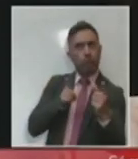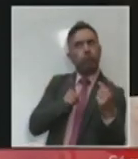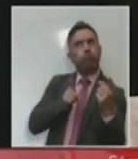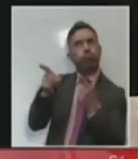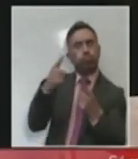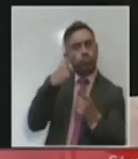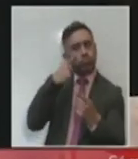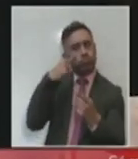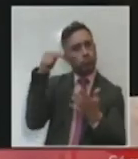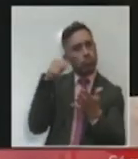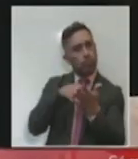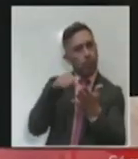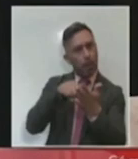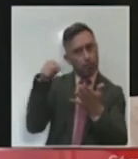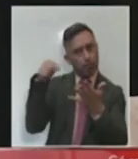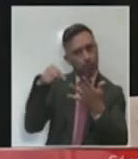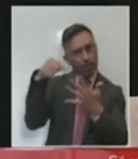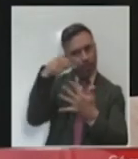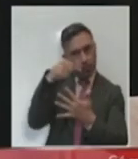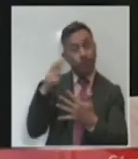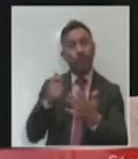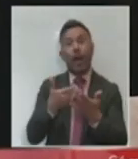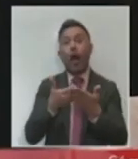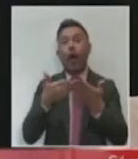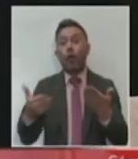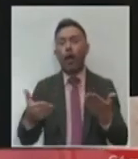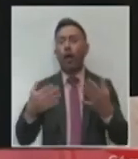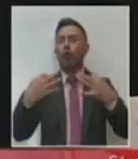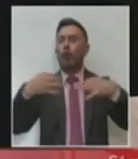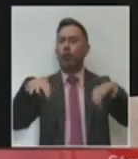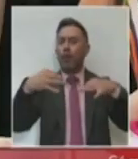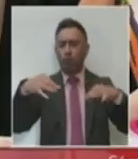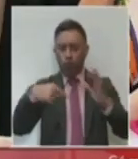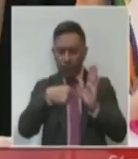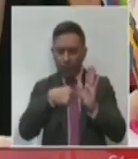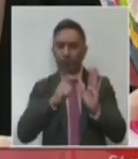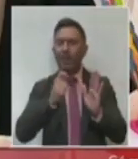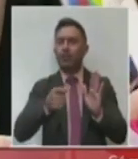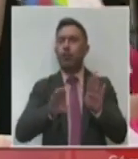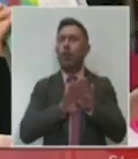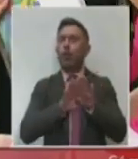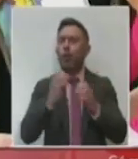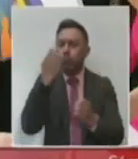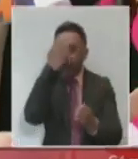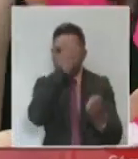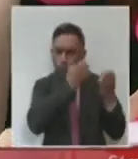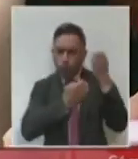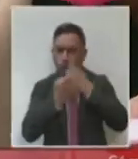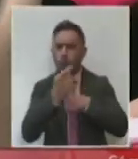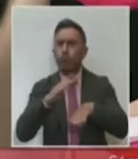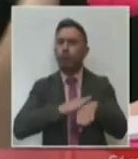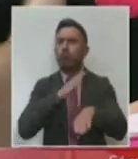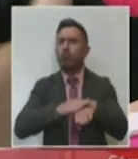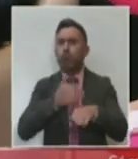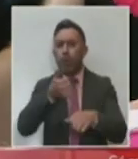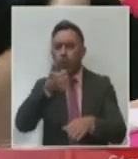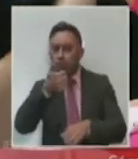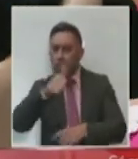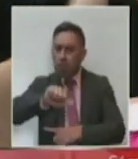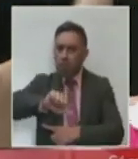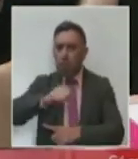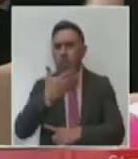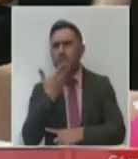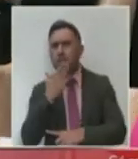es hacer un ejercicio de evaluación. World Justice Project lo que hace hoy es decirnos: esta